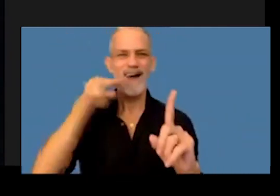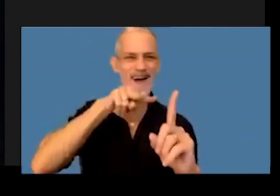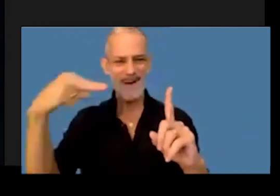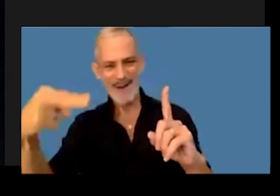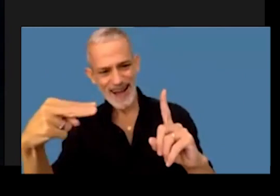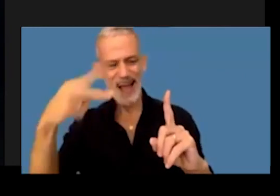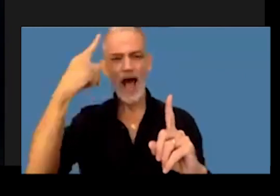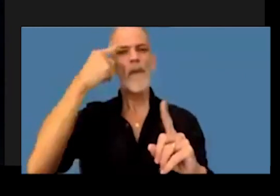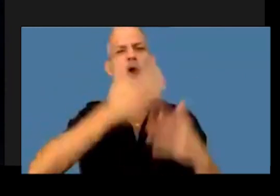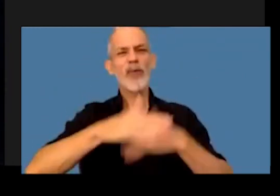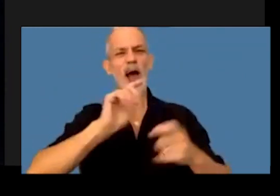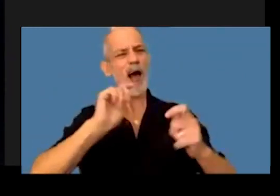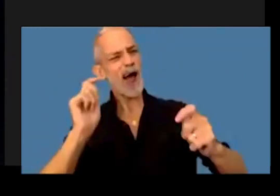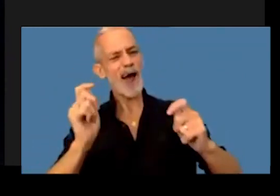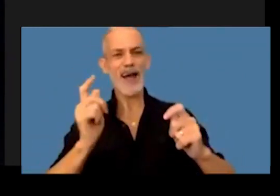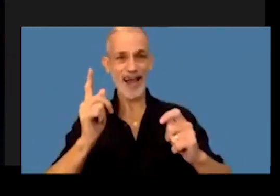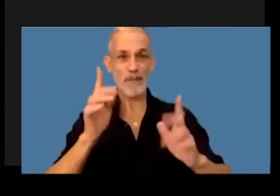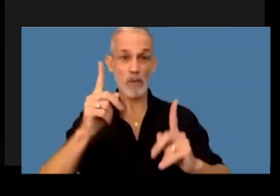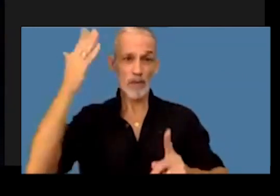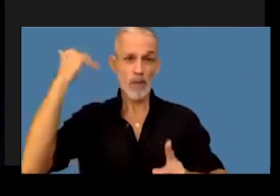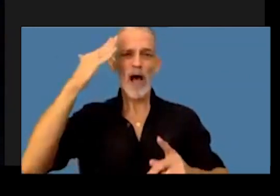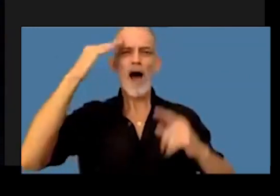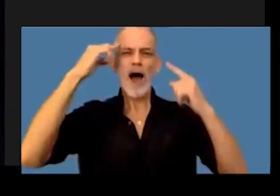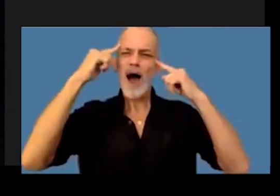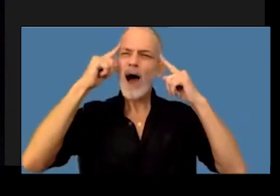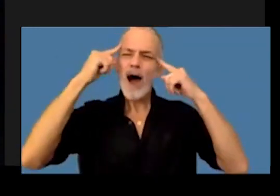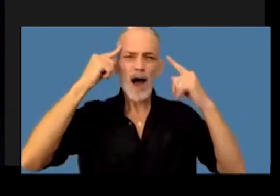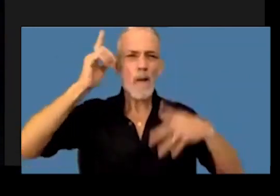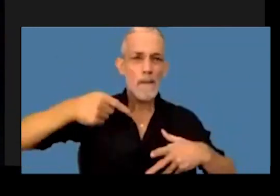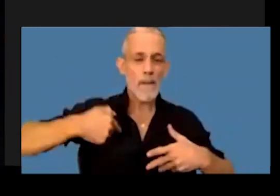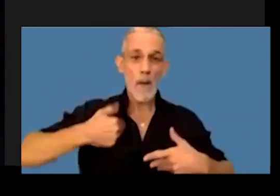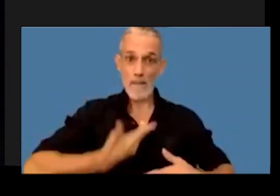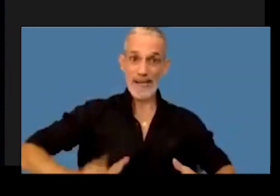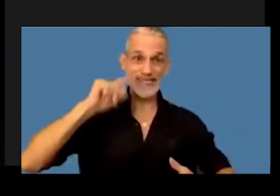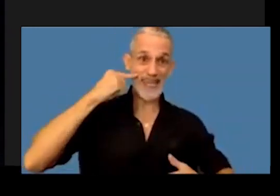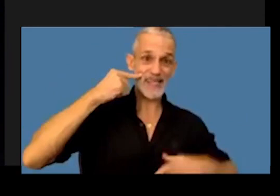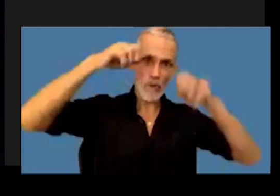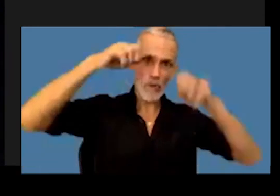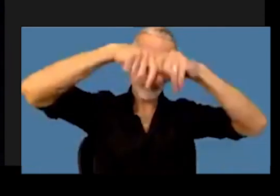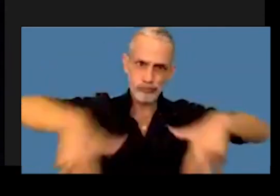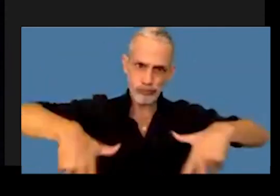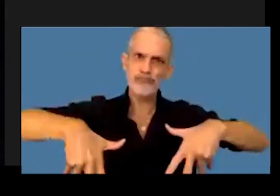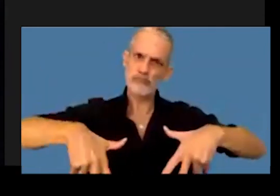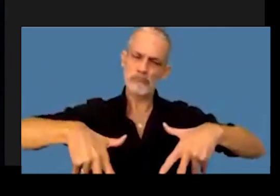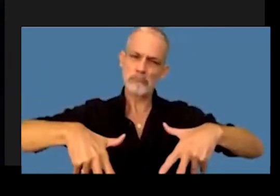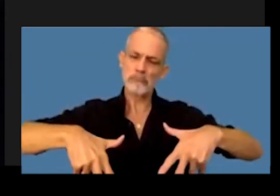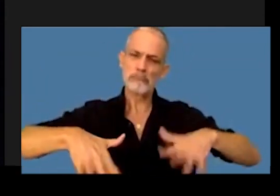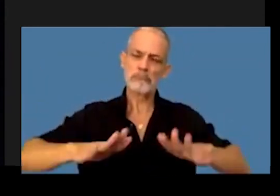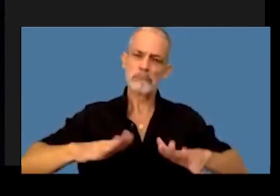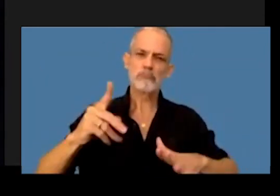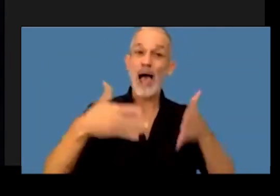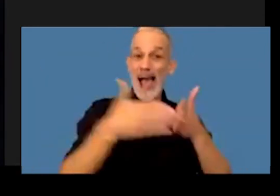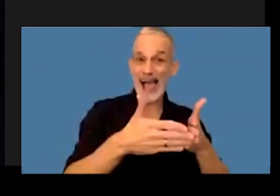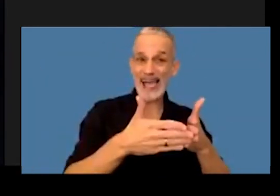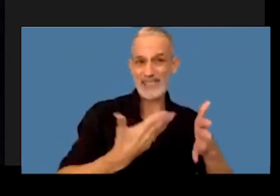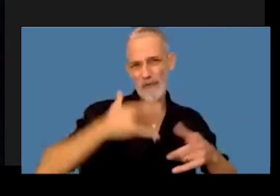discapacidad, que viene desde la cabeza y desde el mandato de nuestro presidente hacia abajo, y obviamente en la agencia con Fernando, que es una